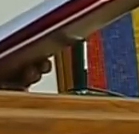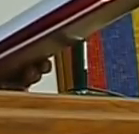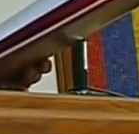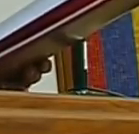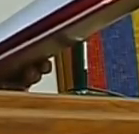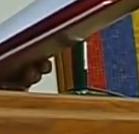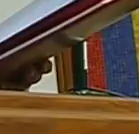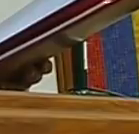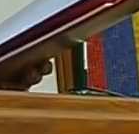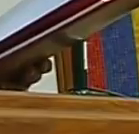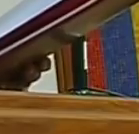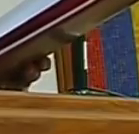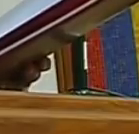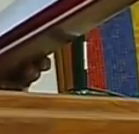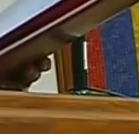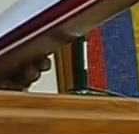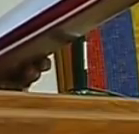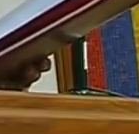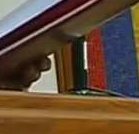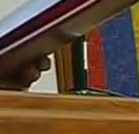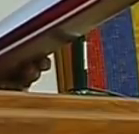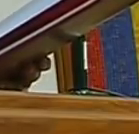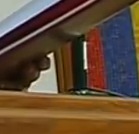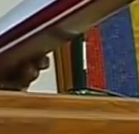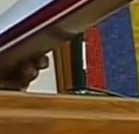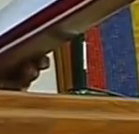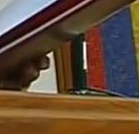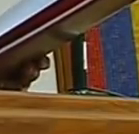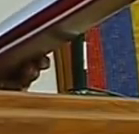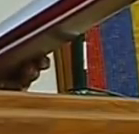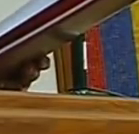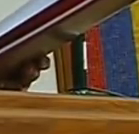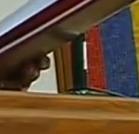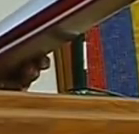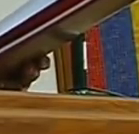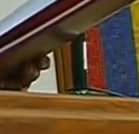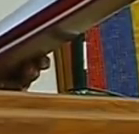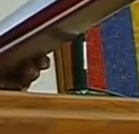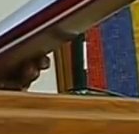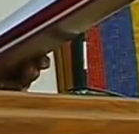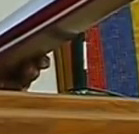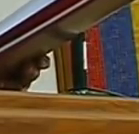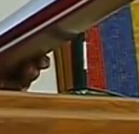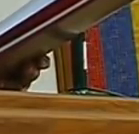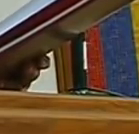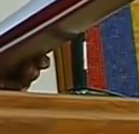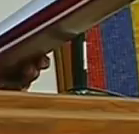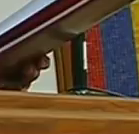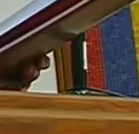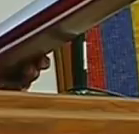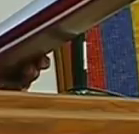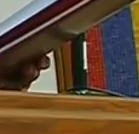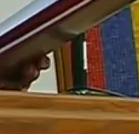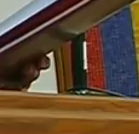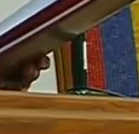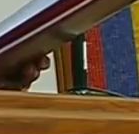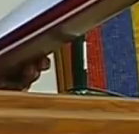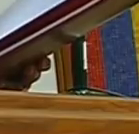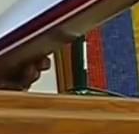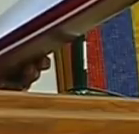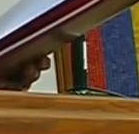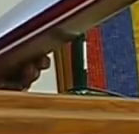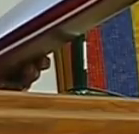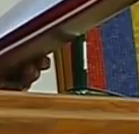Seguidamente, se le concedió el derecho de palabra y el uso de tribuna de oradores a los constituyentes Yairis Rivas para